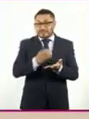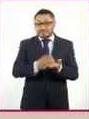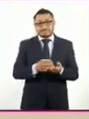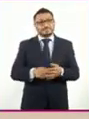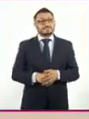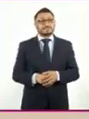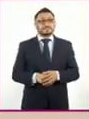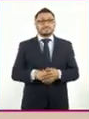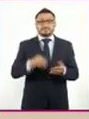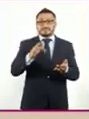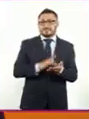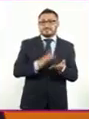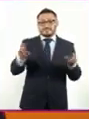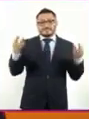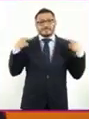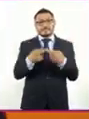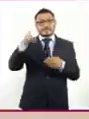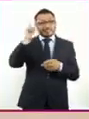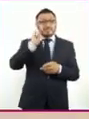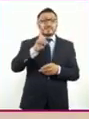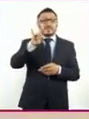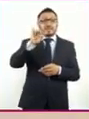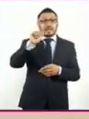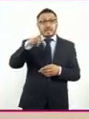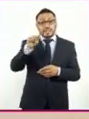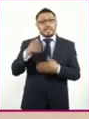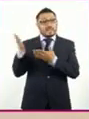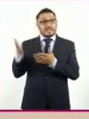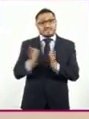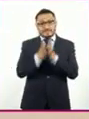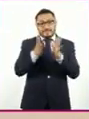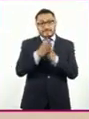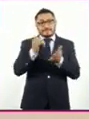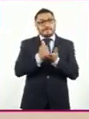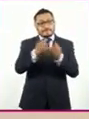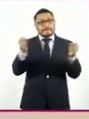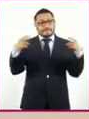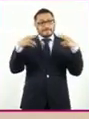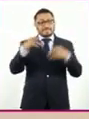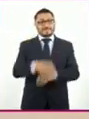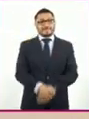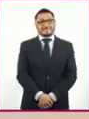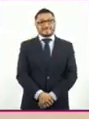Le agradecemos a la maestra Diana por su participación. ¡Hasta pronto!